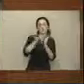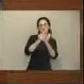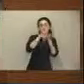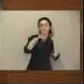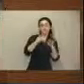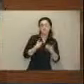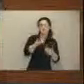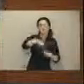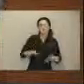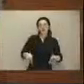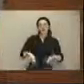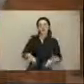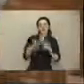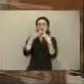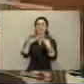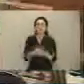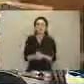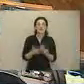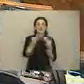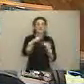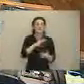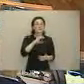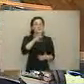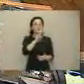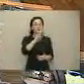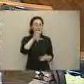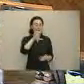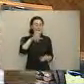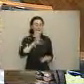vamos a aceptarla. Muchas gracias. Gracias, señor Prendes. El Grupo Foro Asturias ha presentado